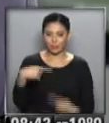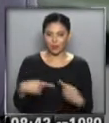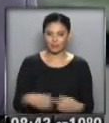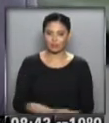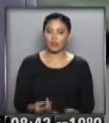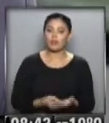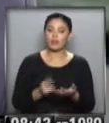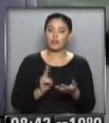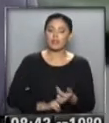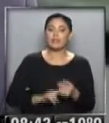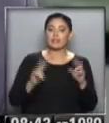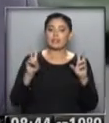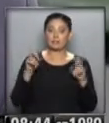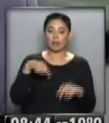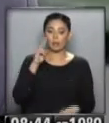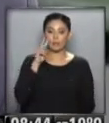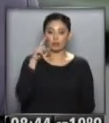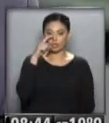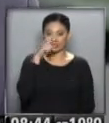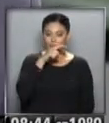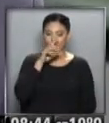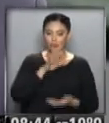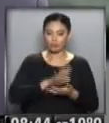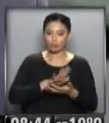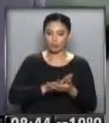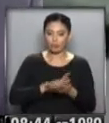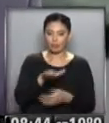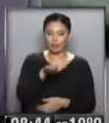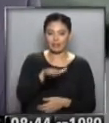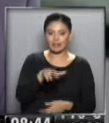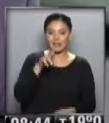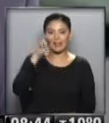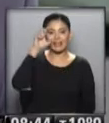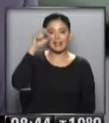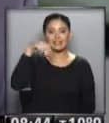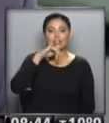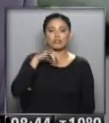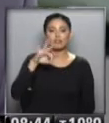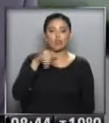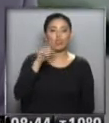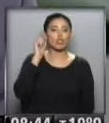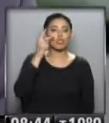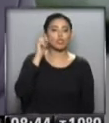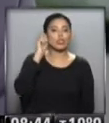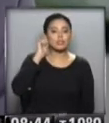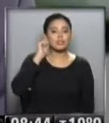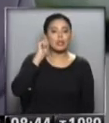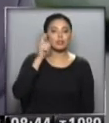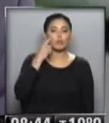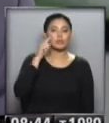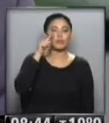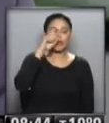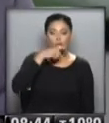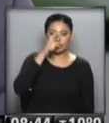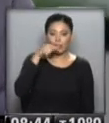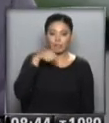volvemos a ocuparnos en visión 7 de renzo este chiquito correntino de dos años se encuentra primero en la lista del incucai